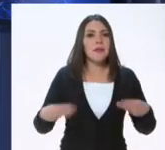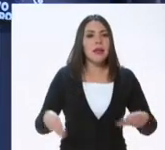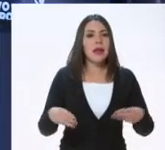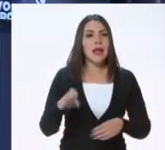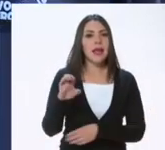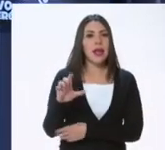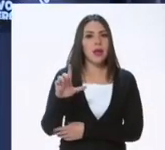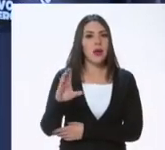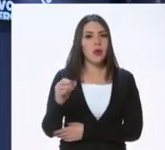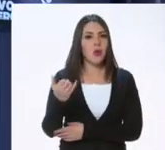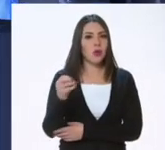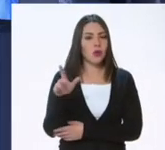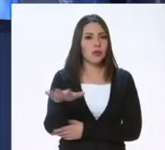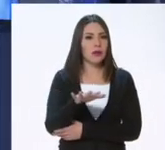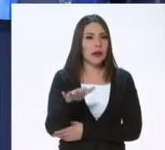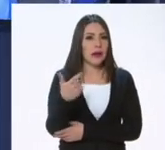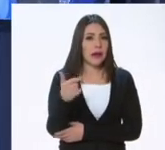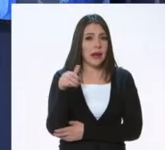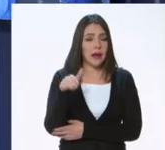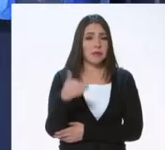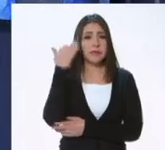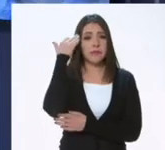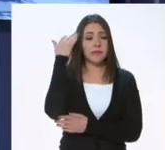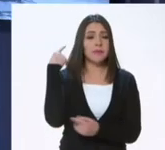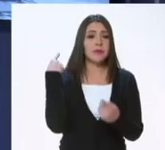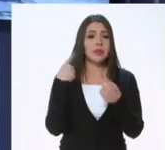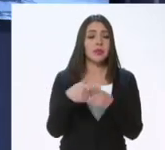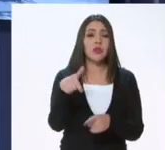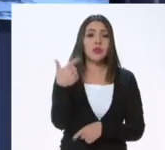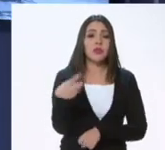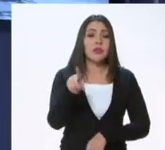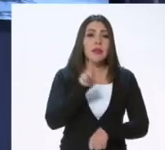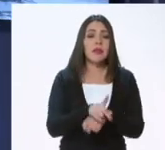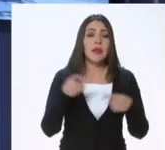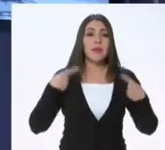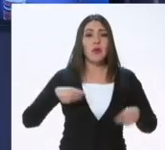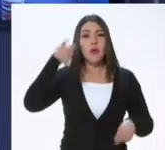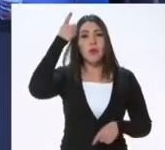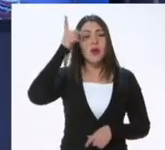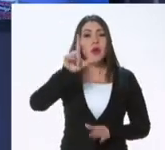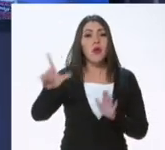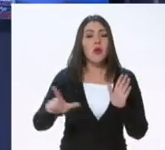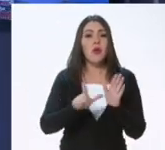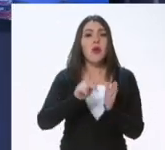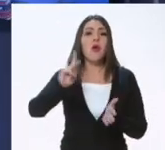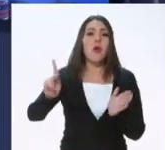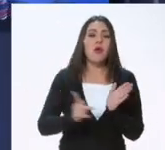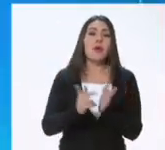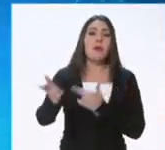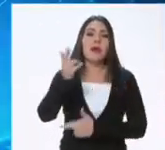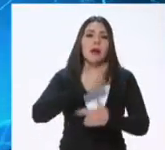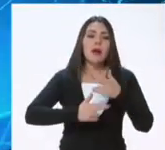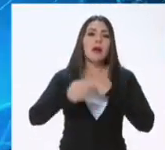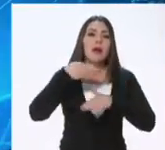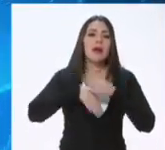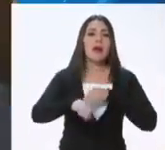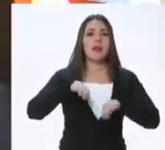que pasar 12 días para que los locatarios del lugar pudieran regresar a su actividad comercial. Mire, vamos a ver lo que sucedió.